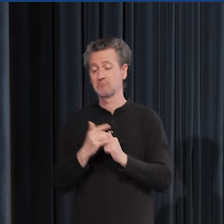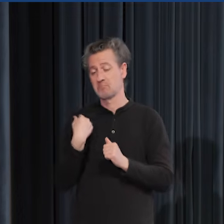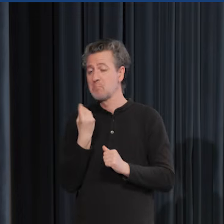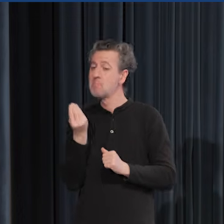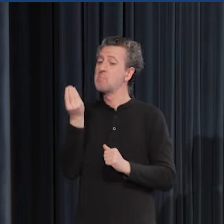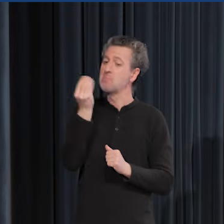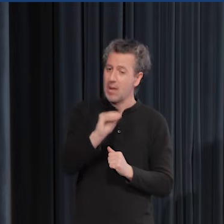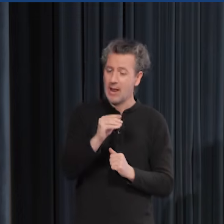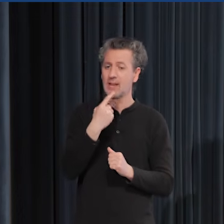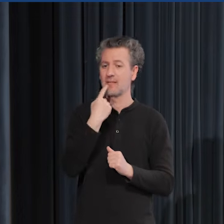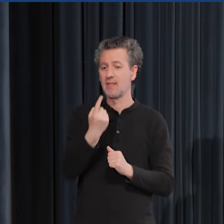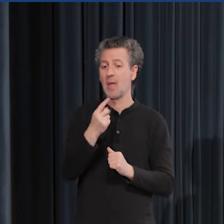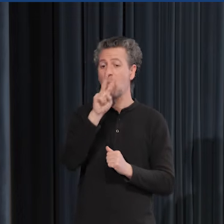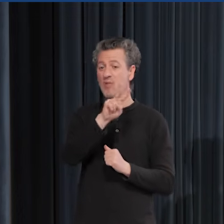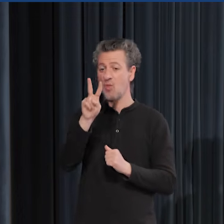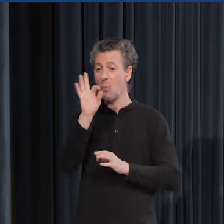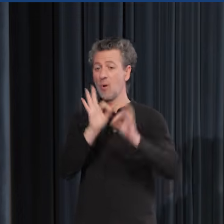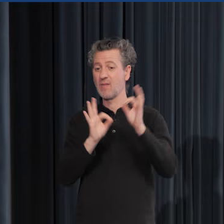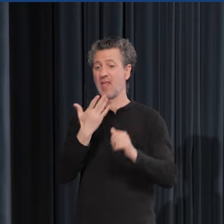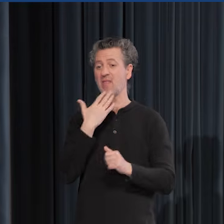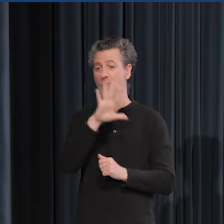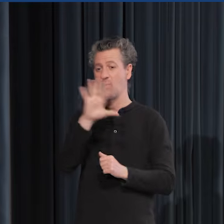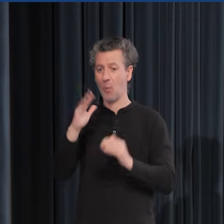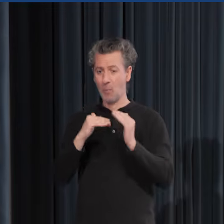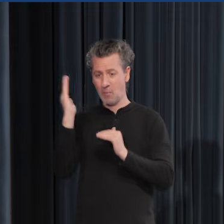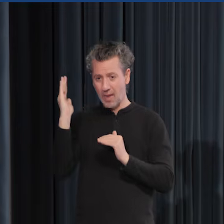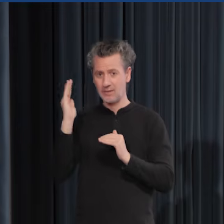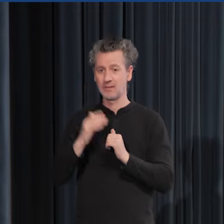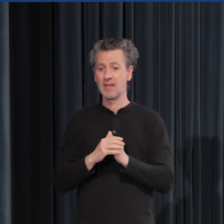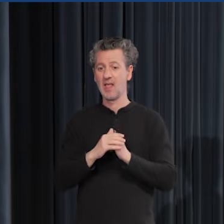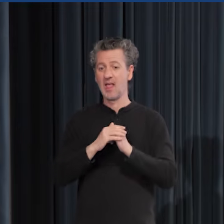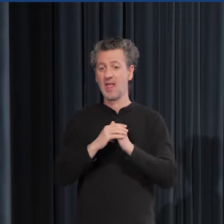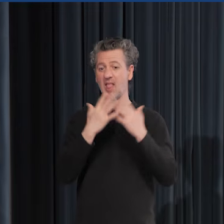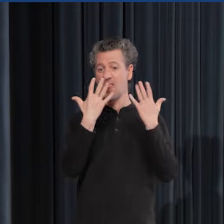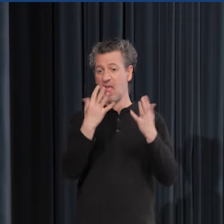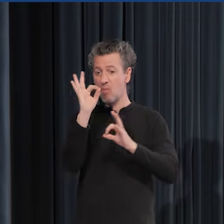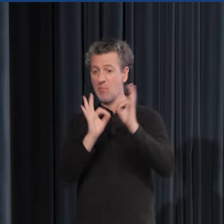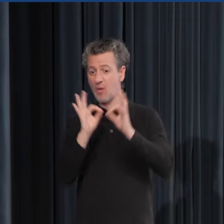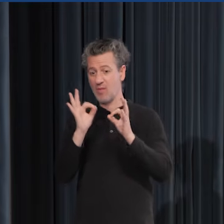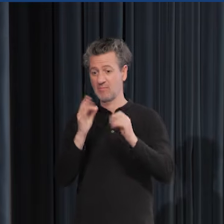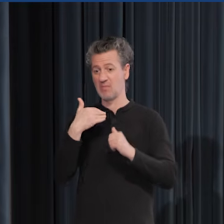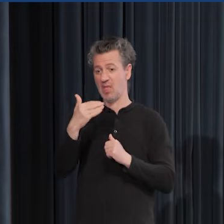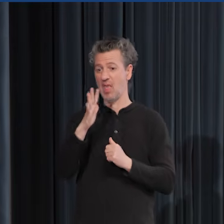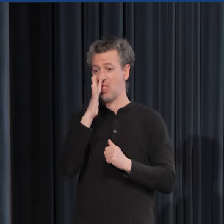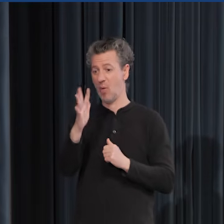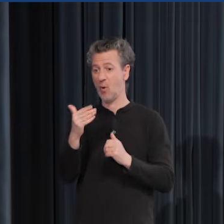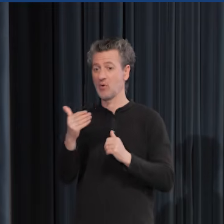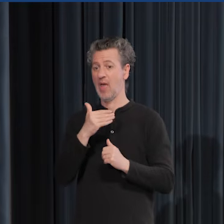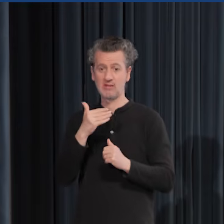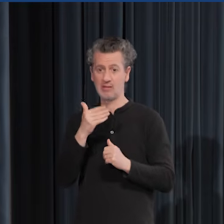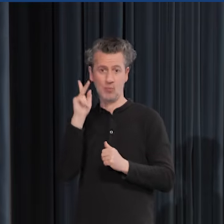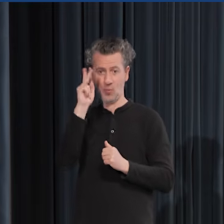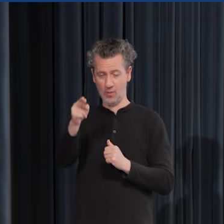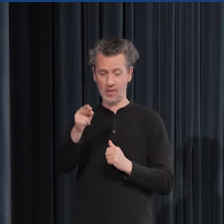más. El 22% tiene más de 55 años, más de un 10% se jubilará en menos de 5 años,